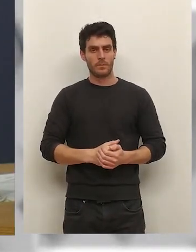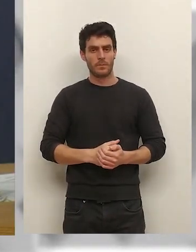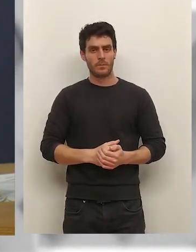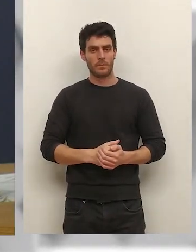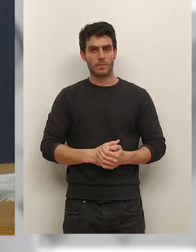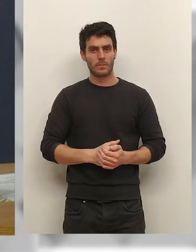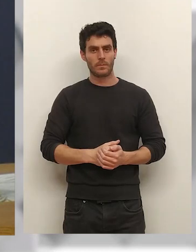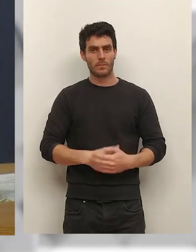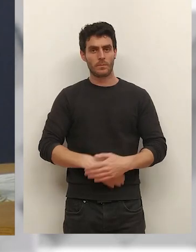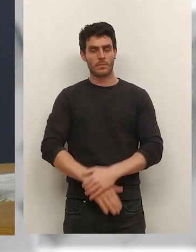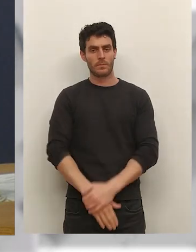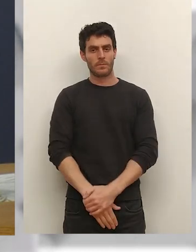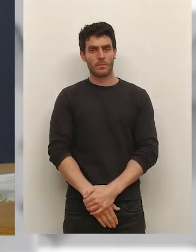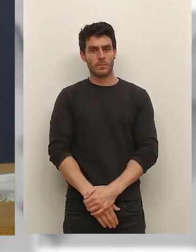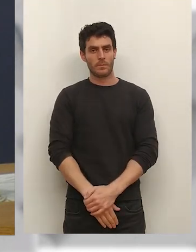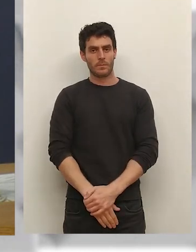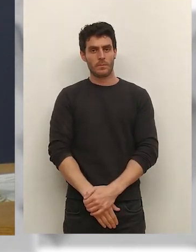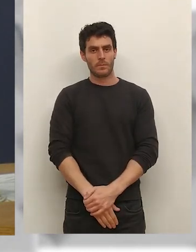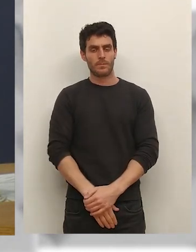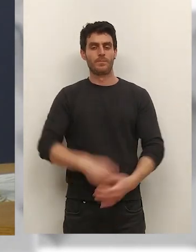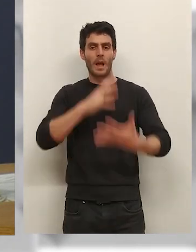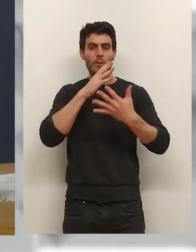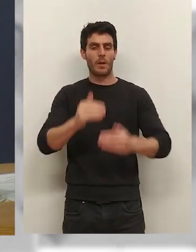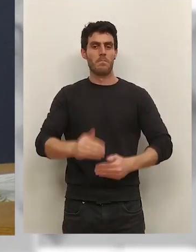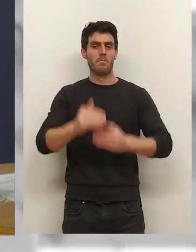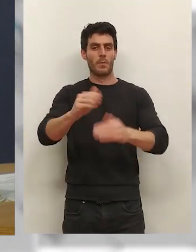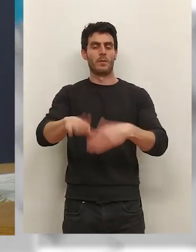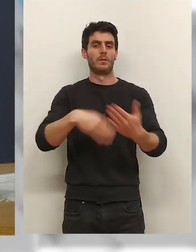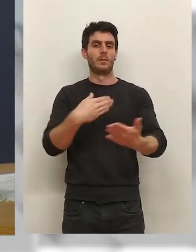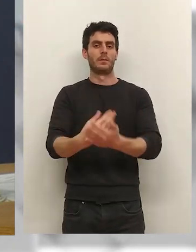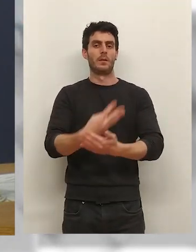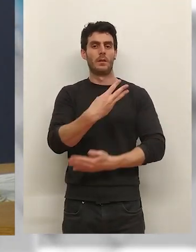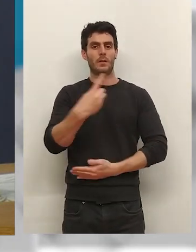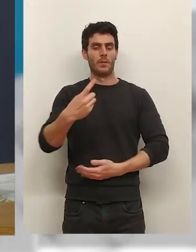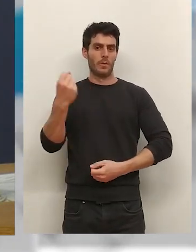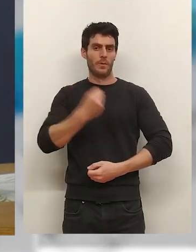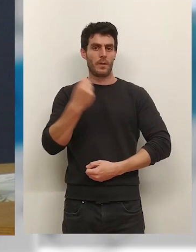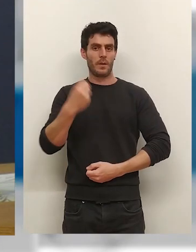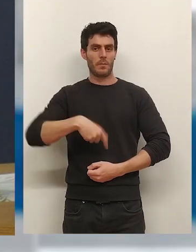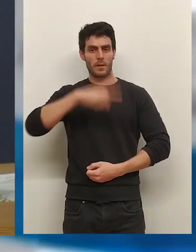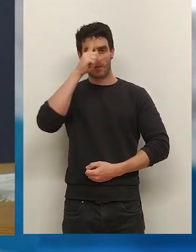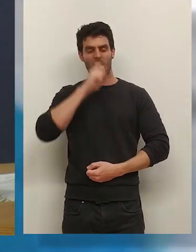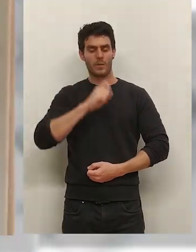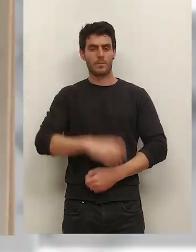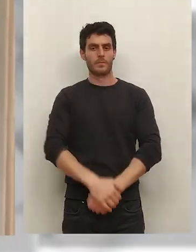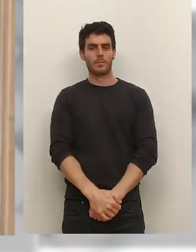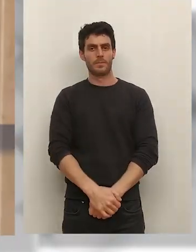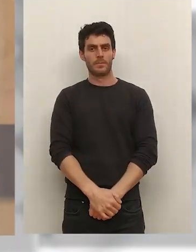El 1 de julio, que era cuando finalizaba la actual prórroga, hasta el 31 de diciembre del presente